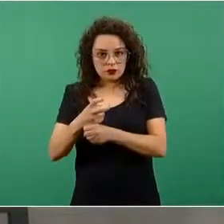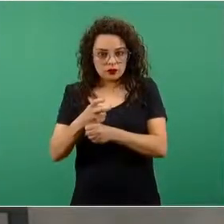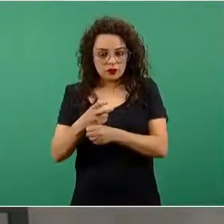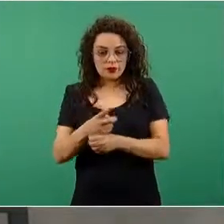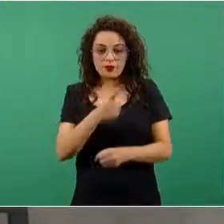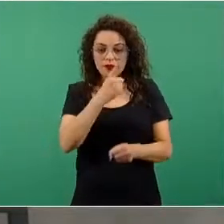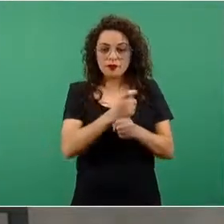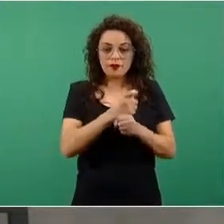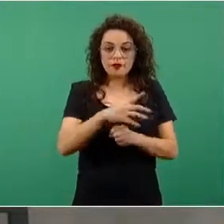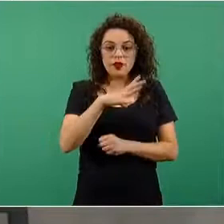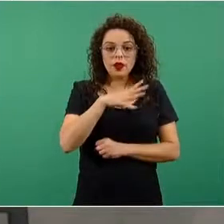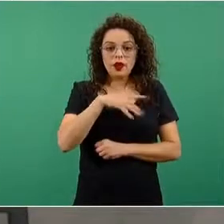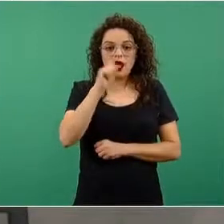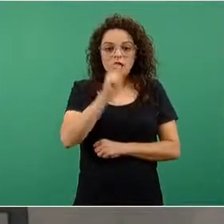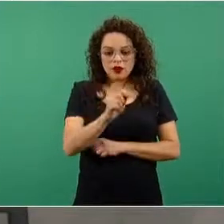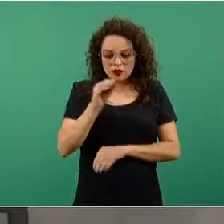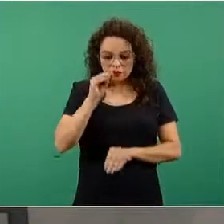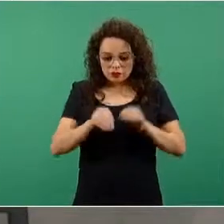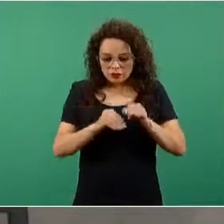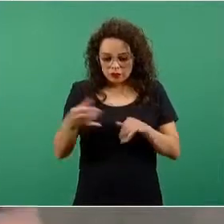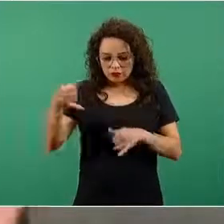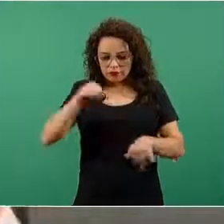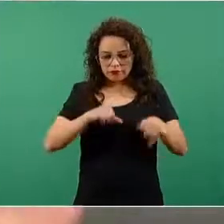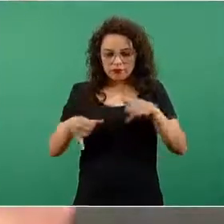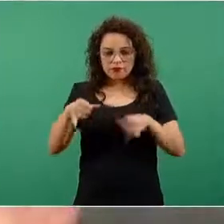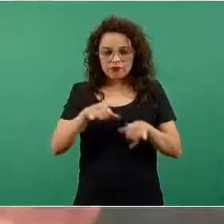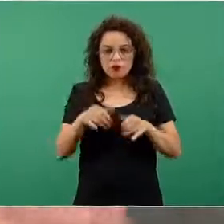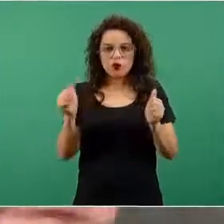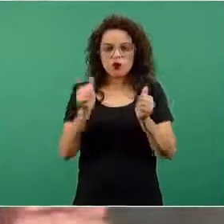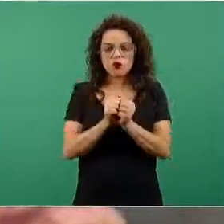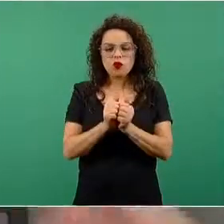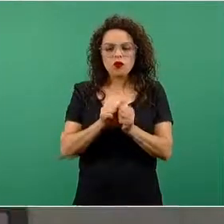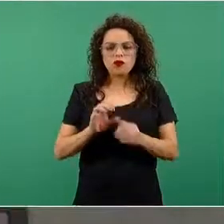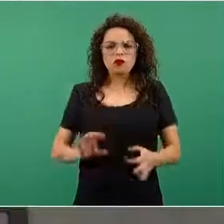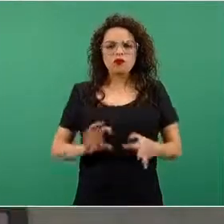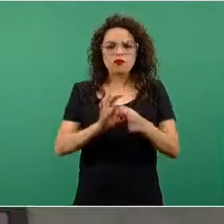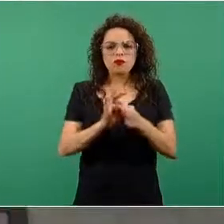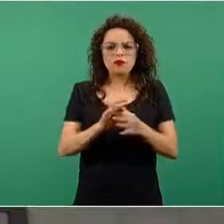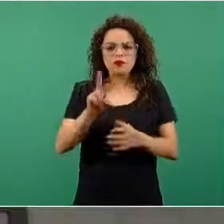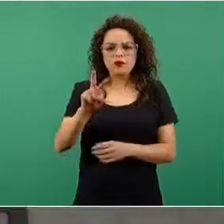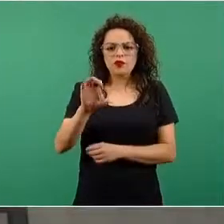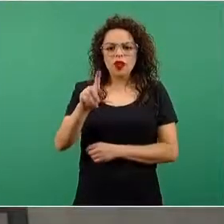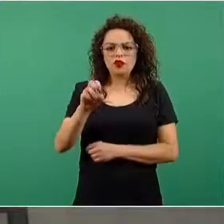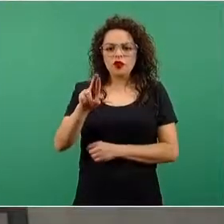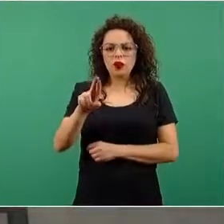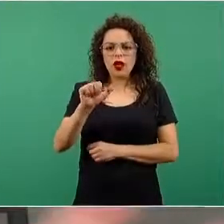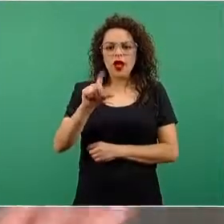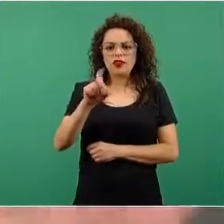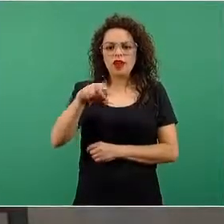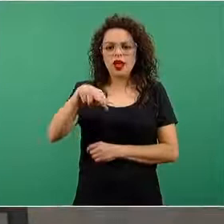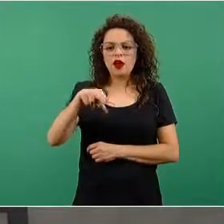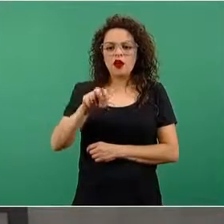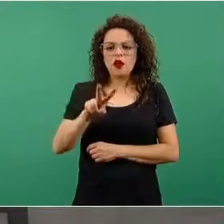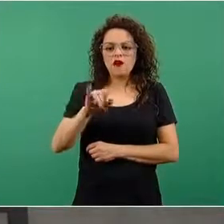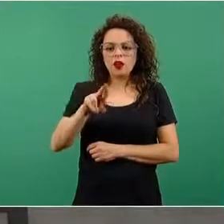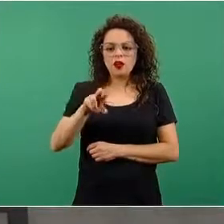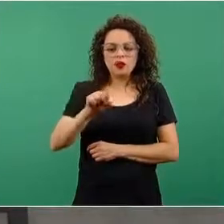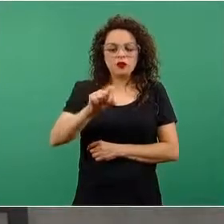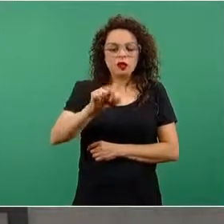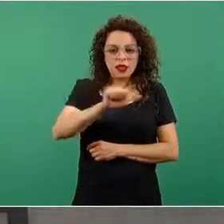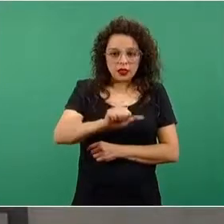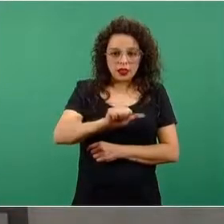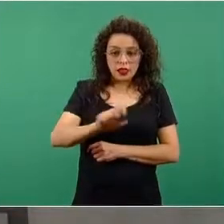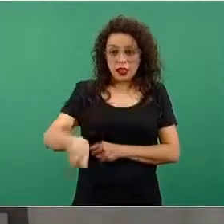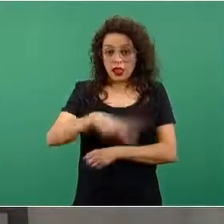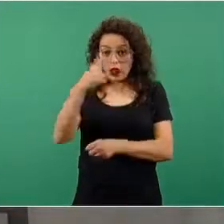dosis tiene una composición basada en un vector que es el adenovirus 26, mientras que la segunda dosis